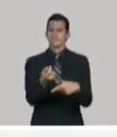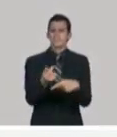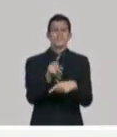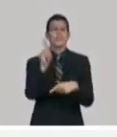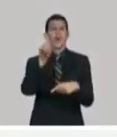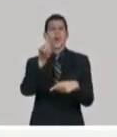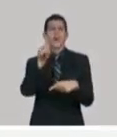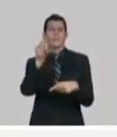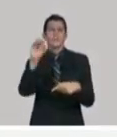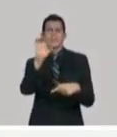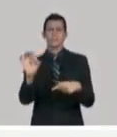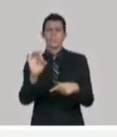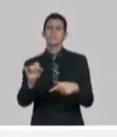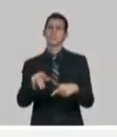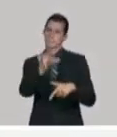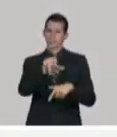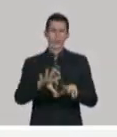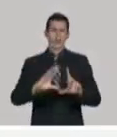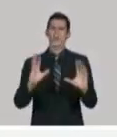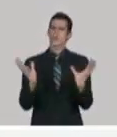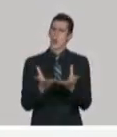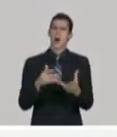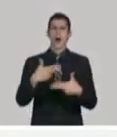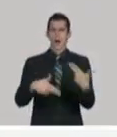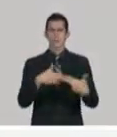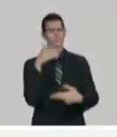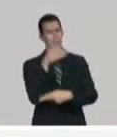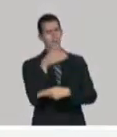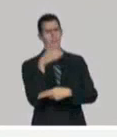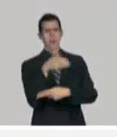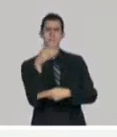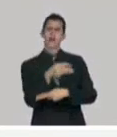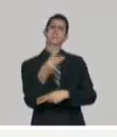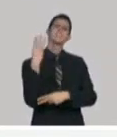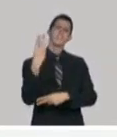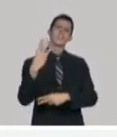eso es muy bueno y este ensayo